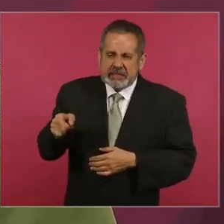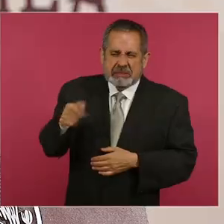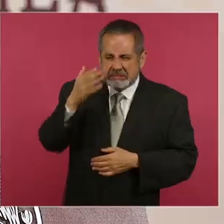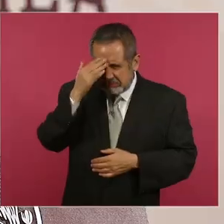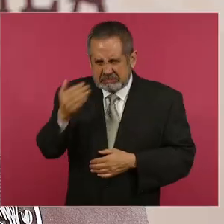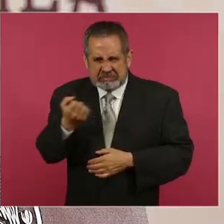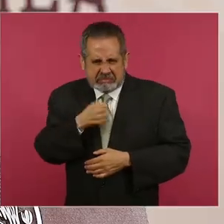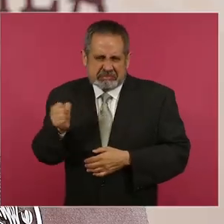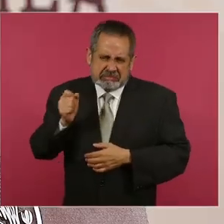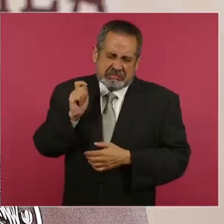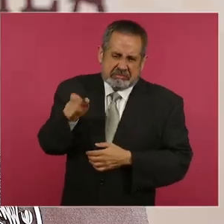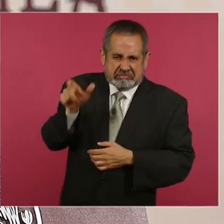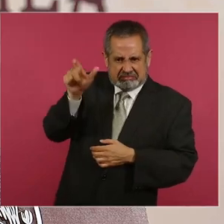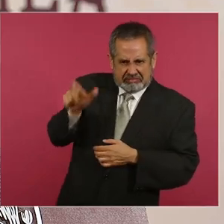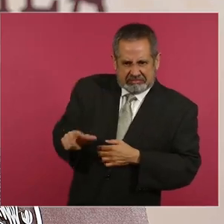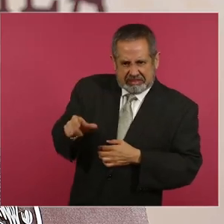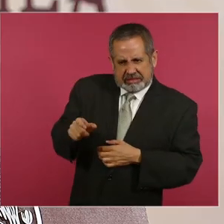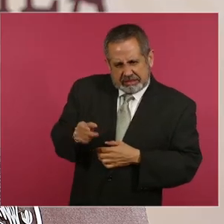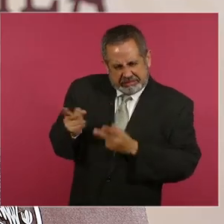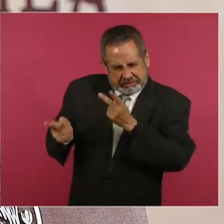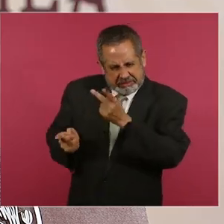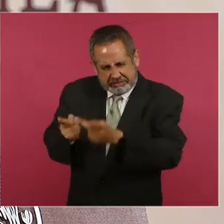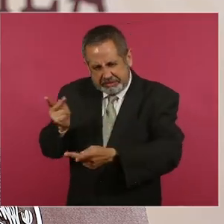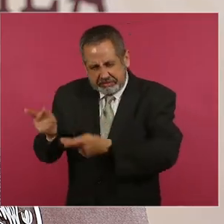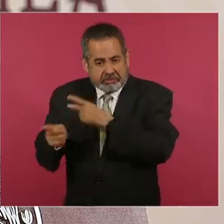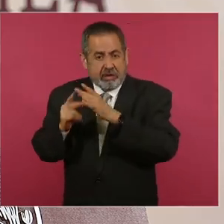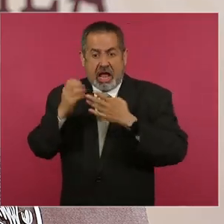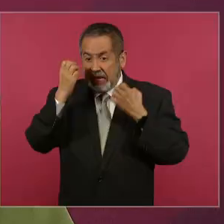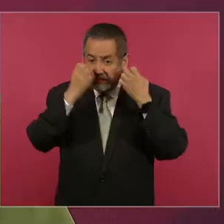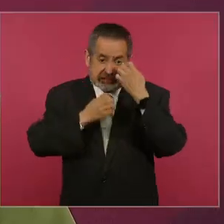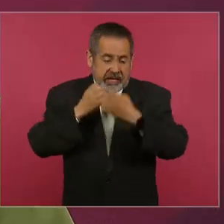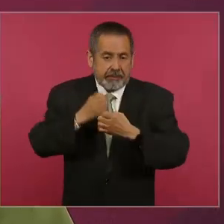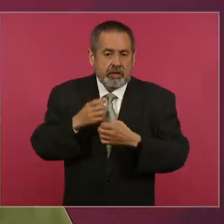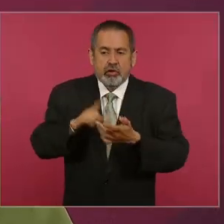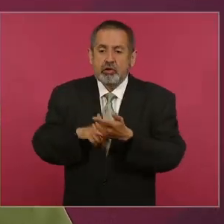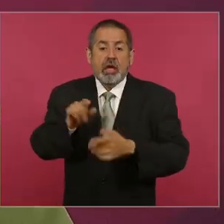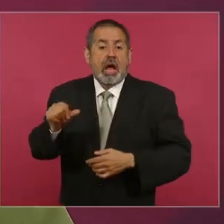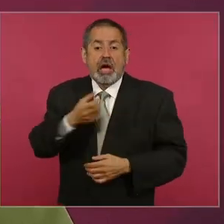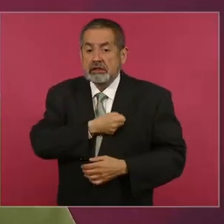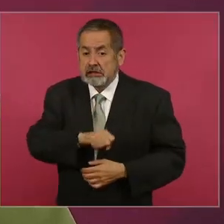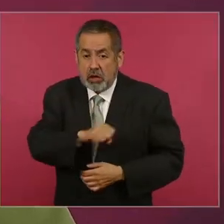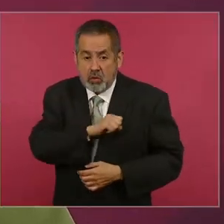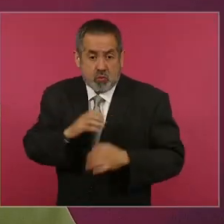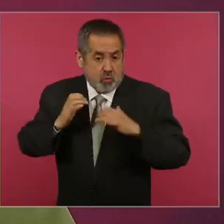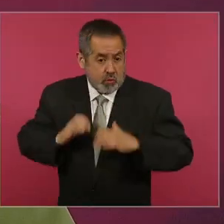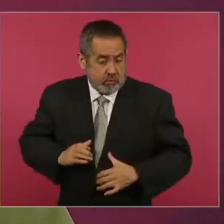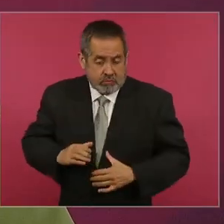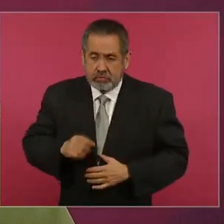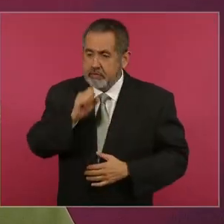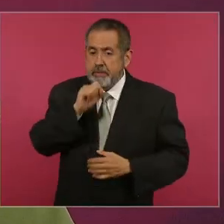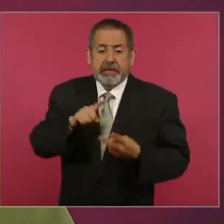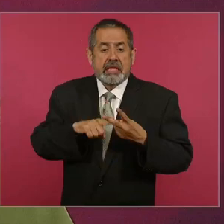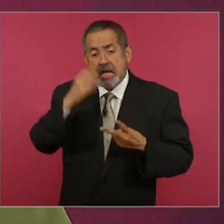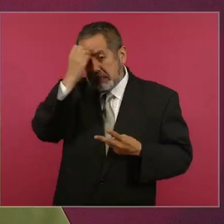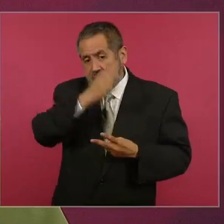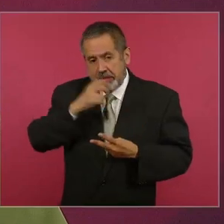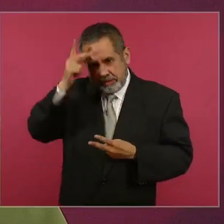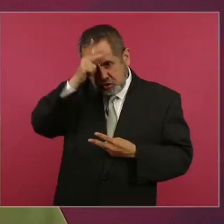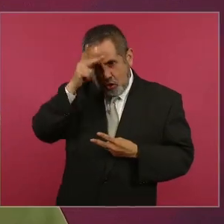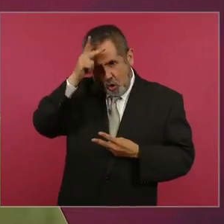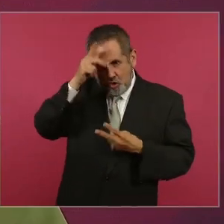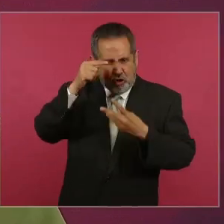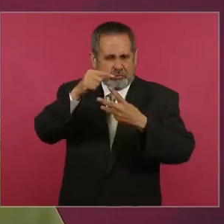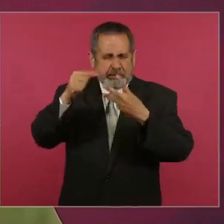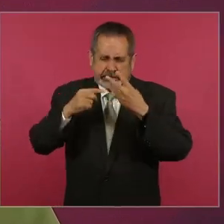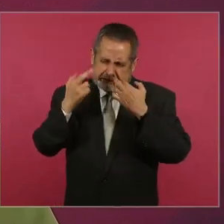capacidades el personal militar, exámenes también de salud, examen psicológico, se hace